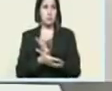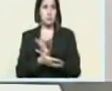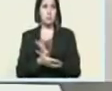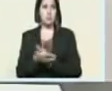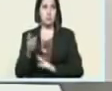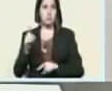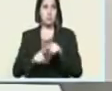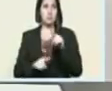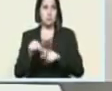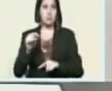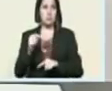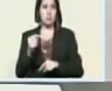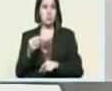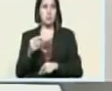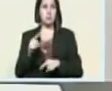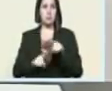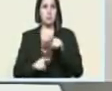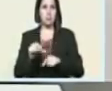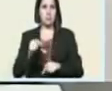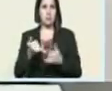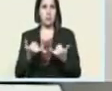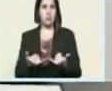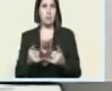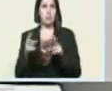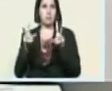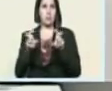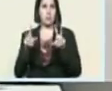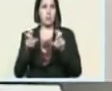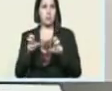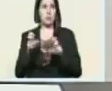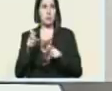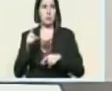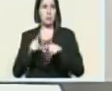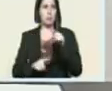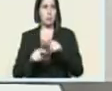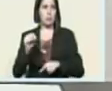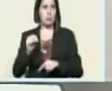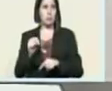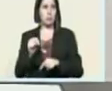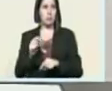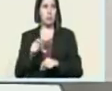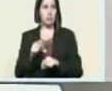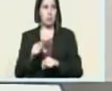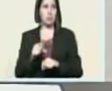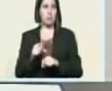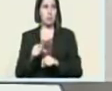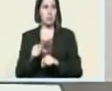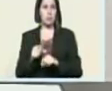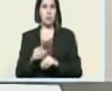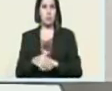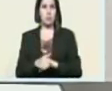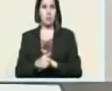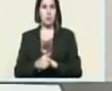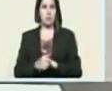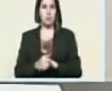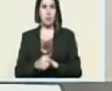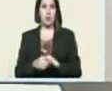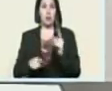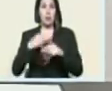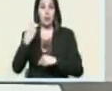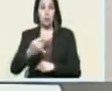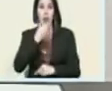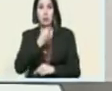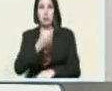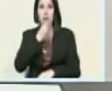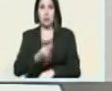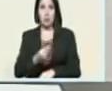de noviembre. Sí. Sus pensiones con nueva pensión, con nuevo salario. Y luego, para diciembre,